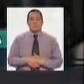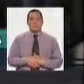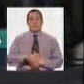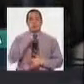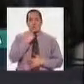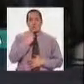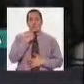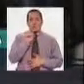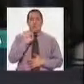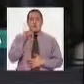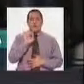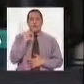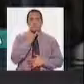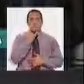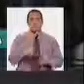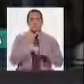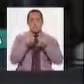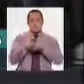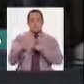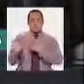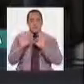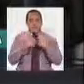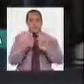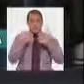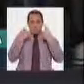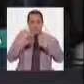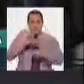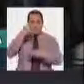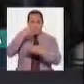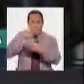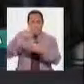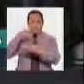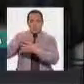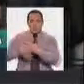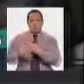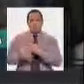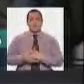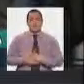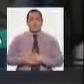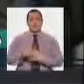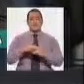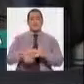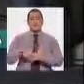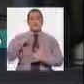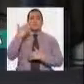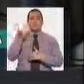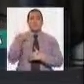Derrick Pounder con el mismo objetivo. Y finalmente,